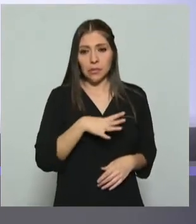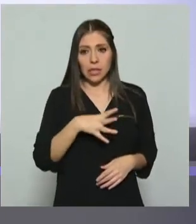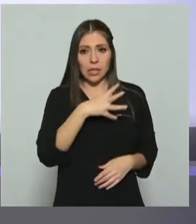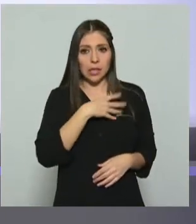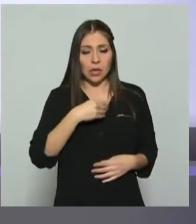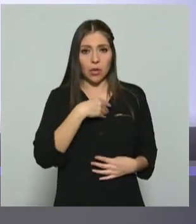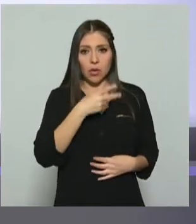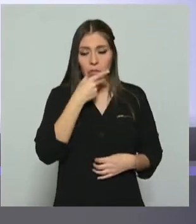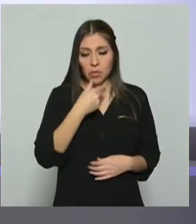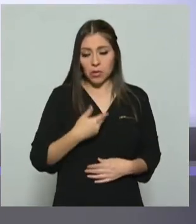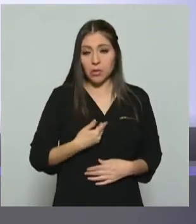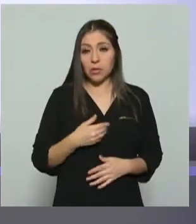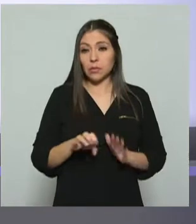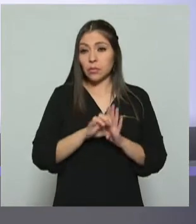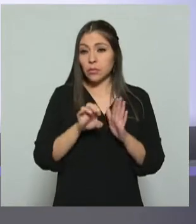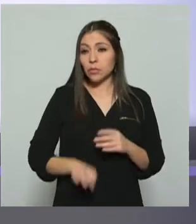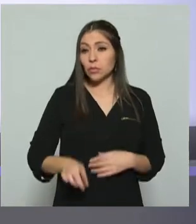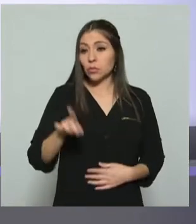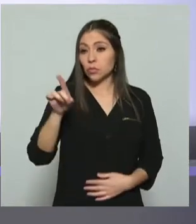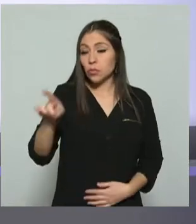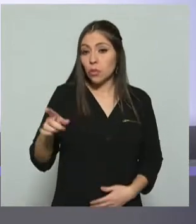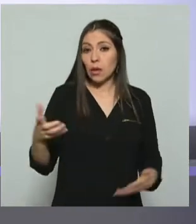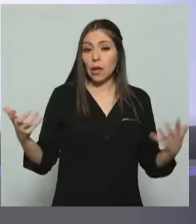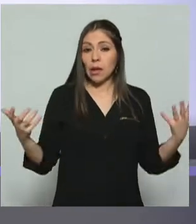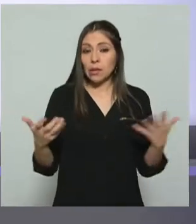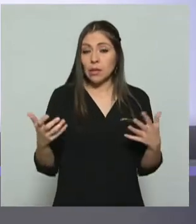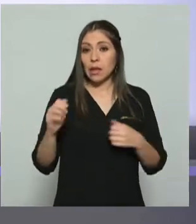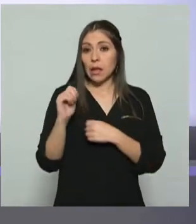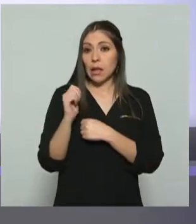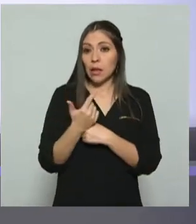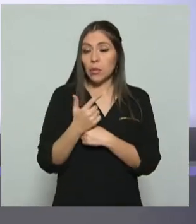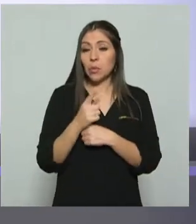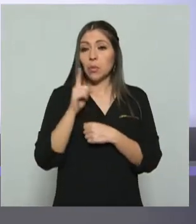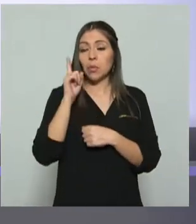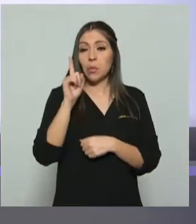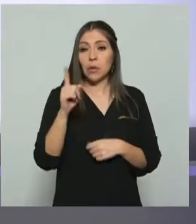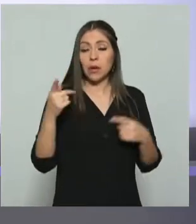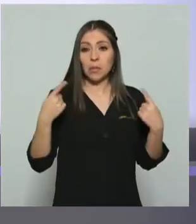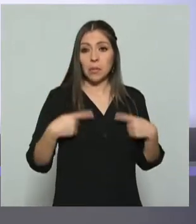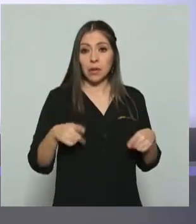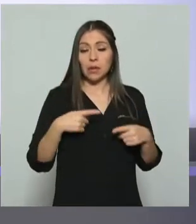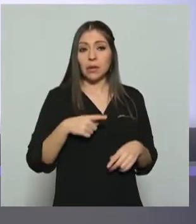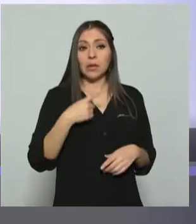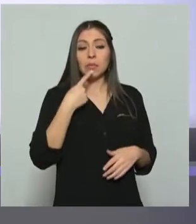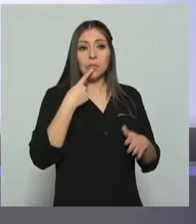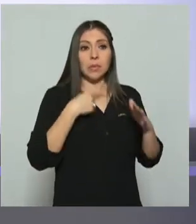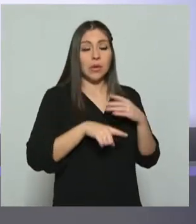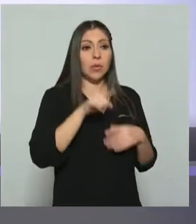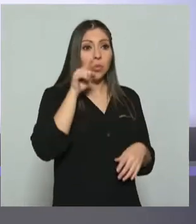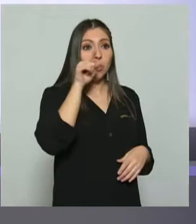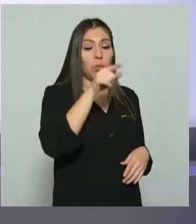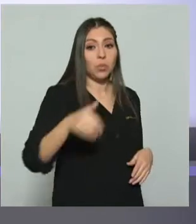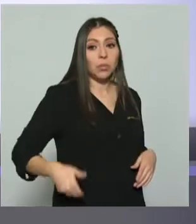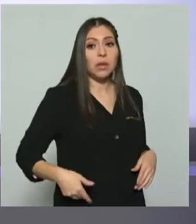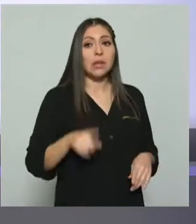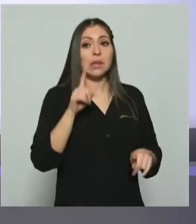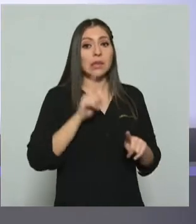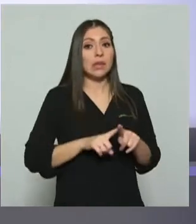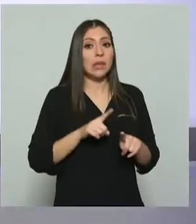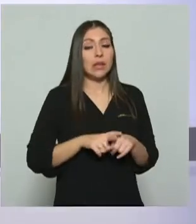miles de veces, si tú llegaras a ser un agresor, si alguien te va a, acusar de algo, la primera que te va a